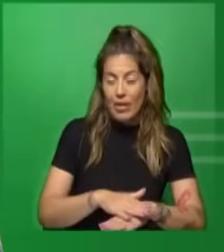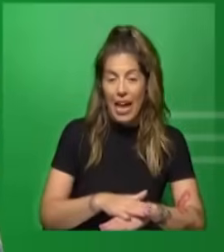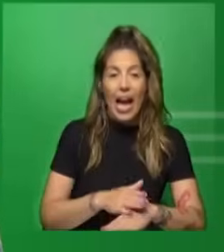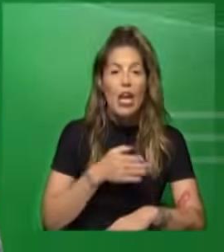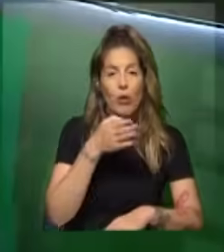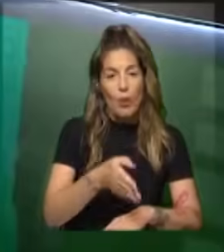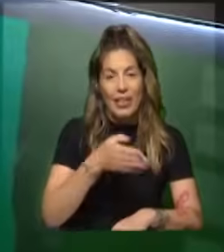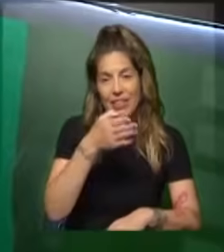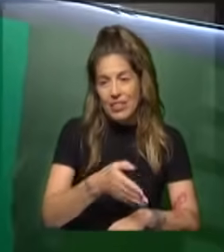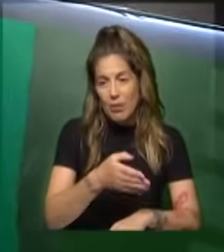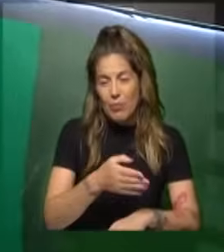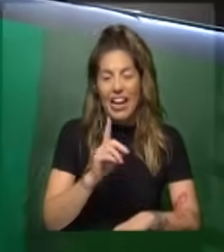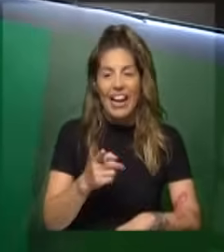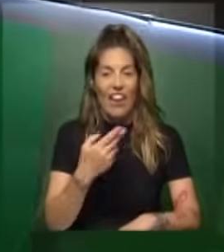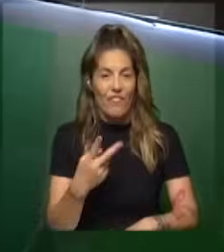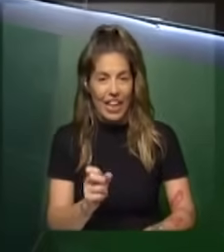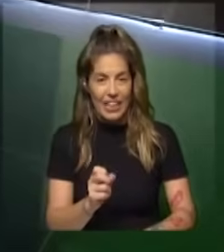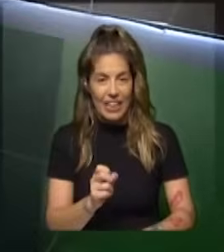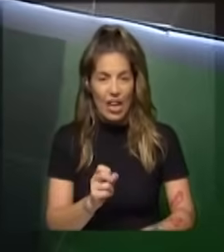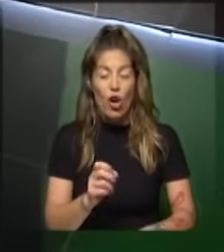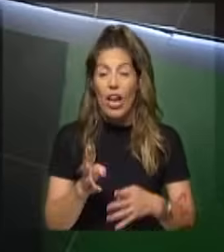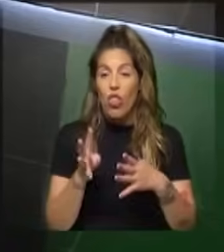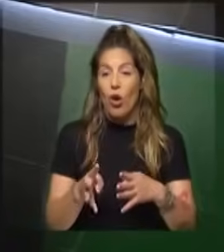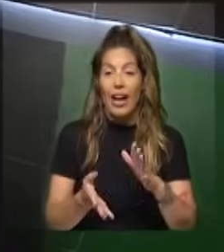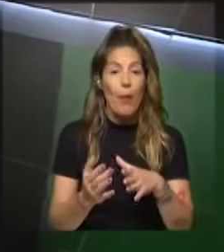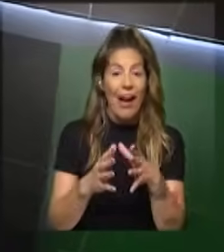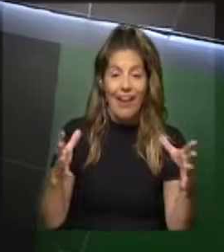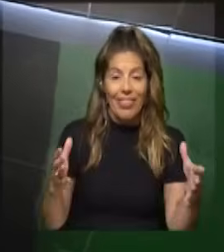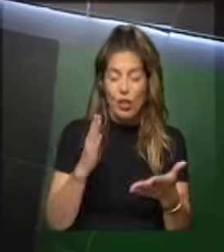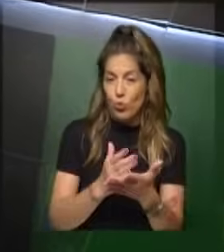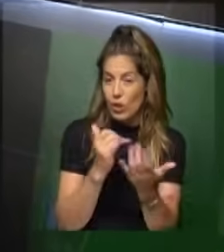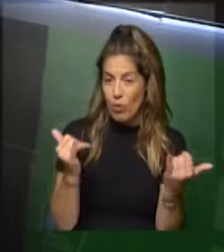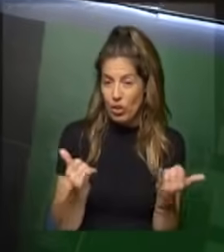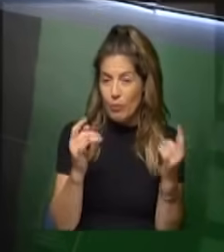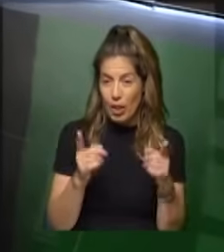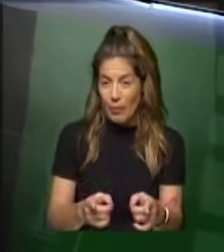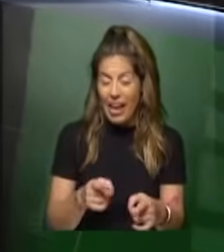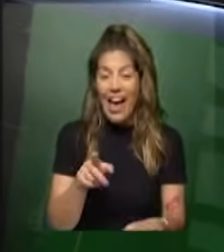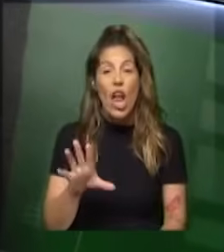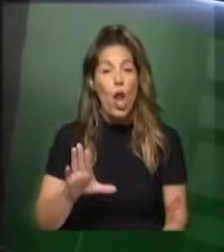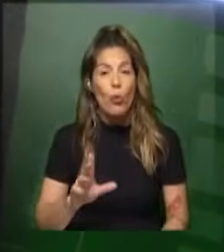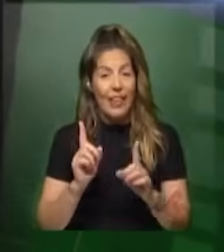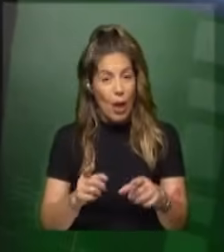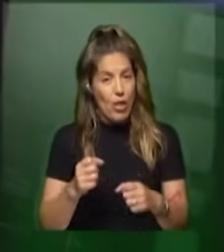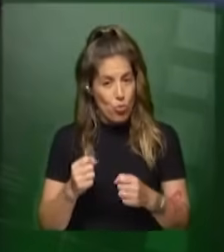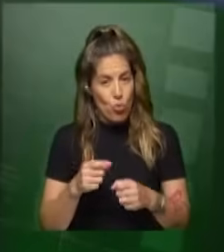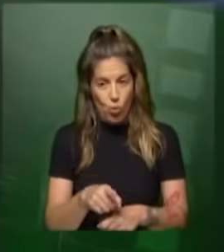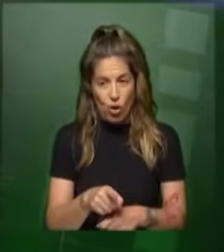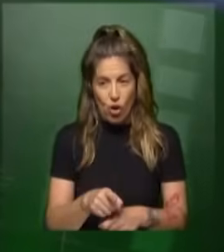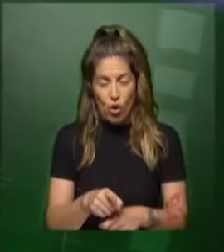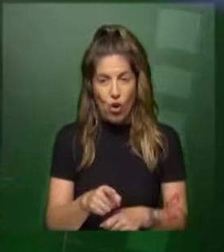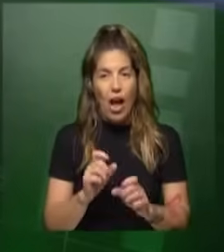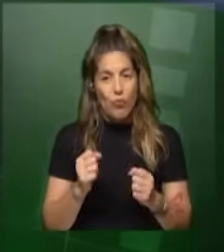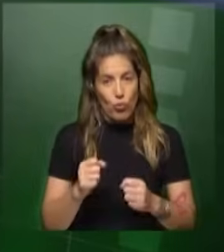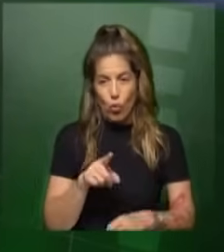participa, los BRICS, el G20. Incluso con las dos guerras más grandes que hemos tenido en los últimos tiempos, ¿no? Sí, sí, sí. Bueno, ahí Lula también es duro, ¿no? Ahí ha sido